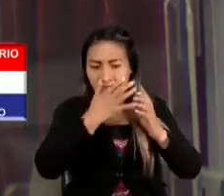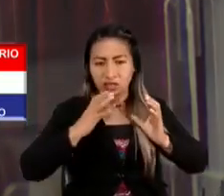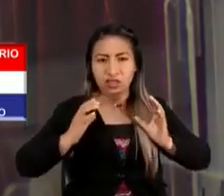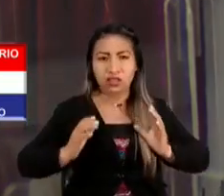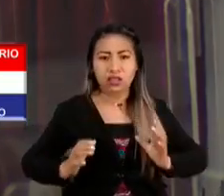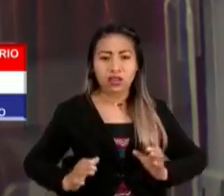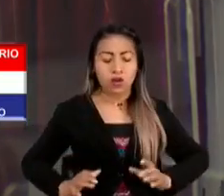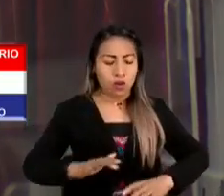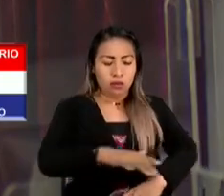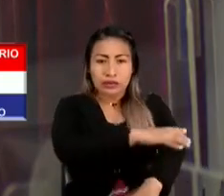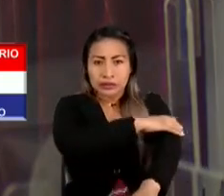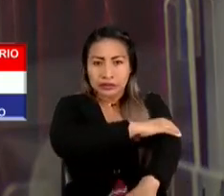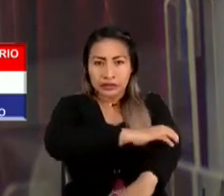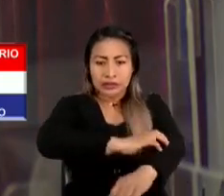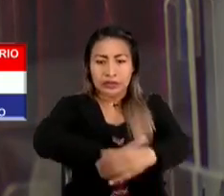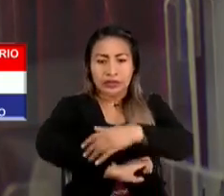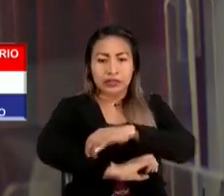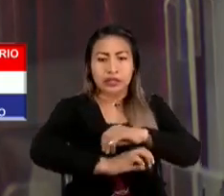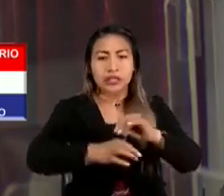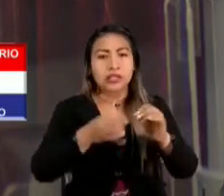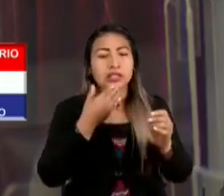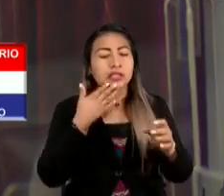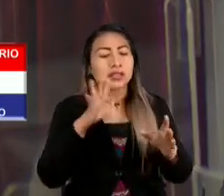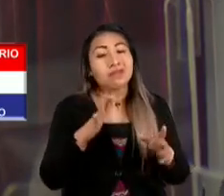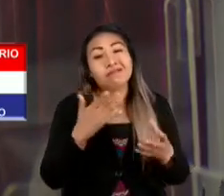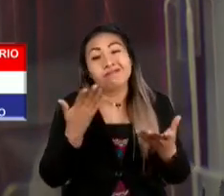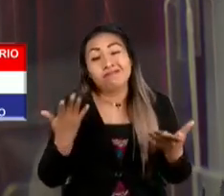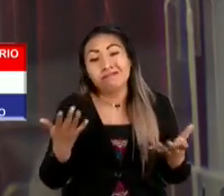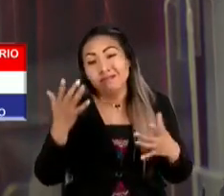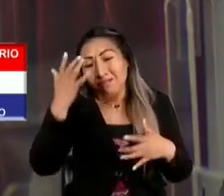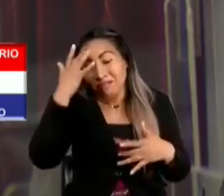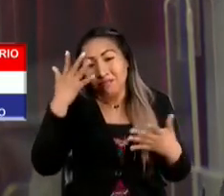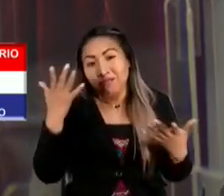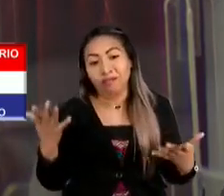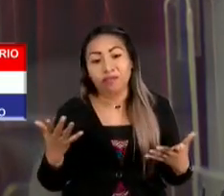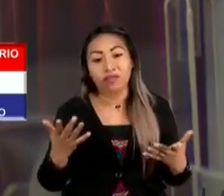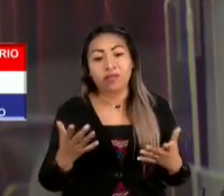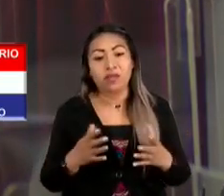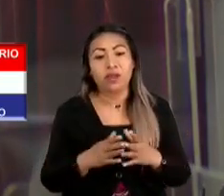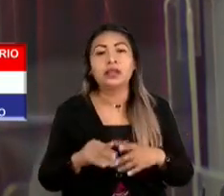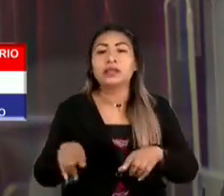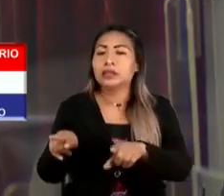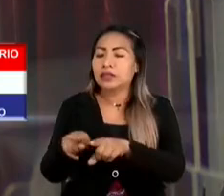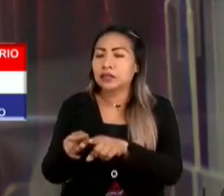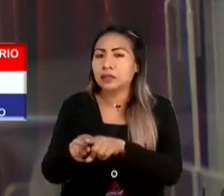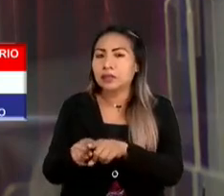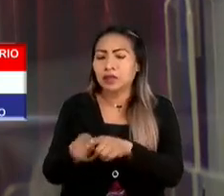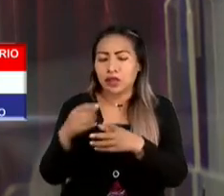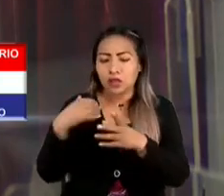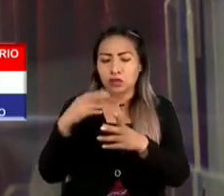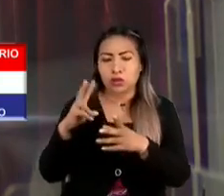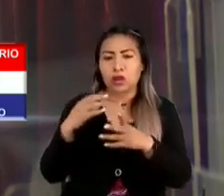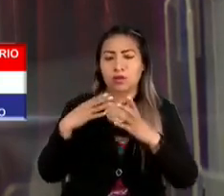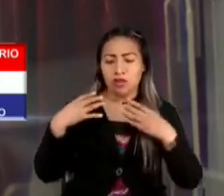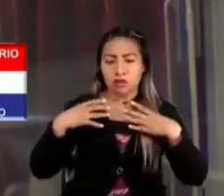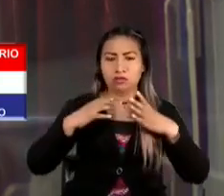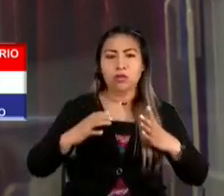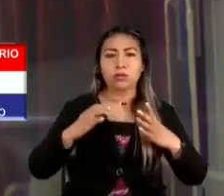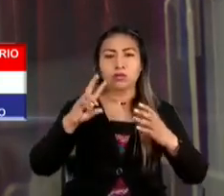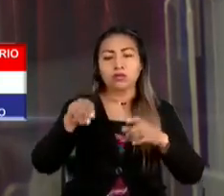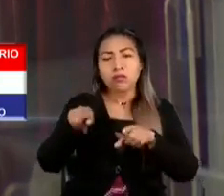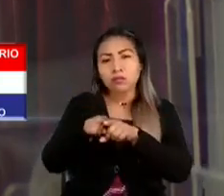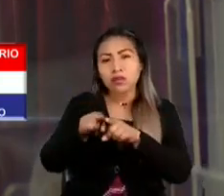piel, está, va a dejarles un daño no solamente moral, sino psicológico a estos niños.